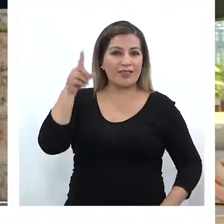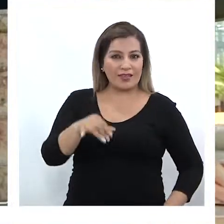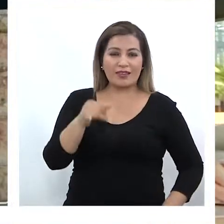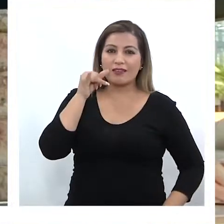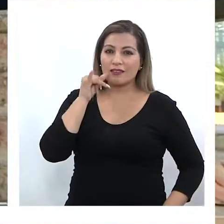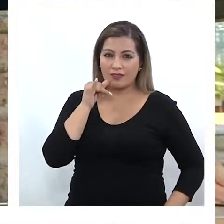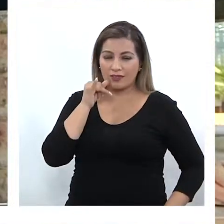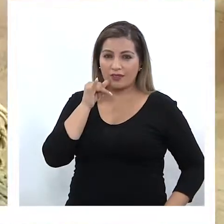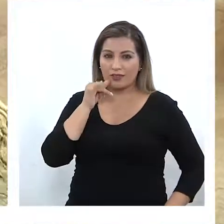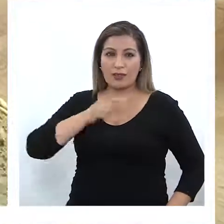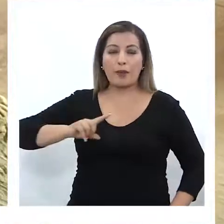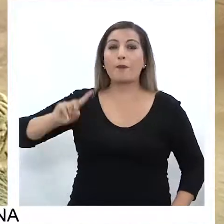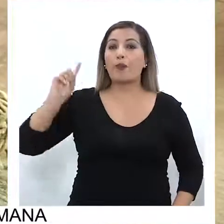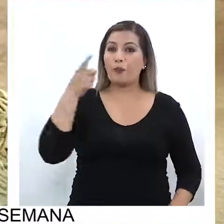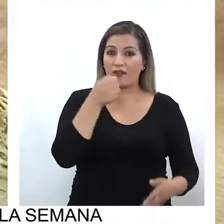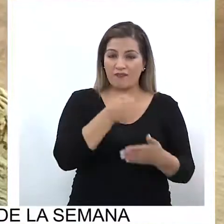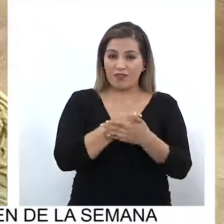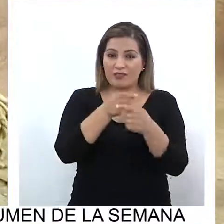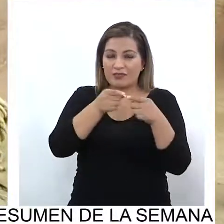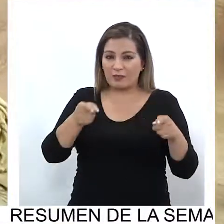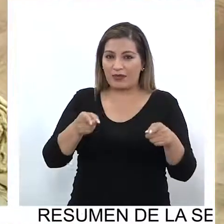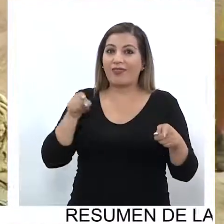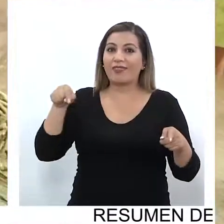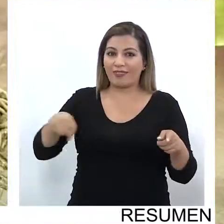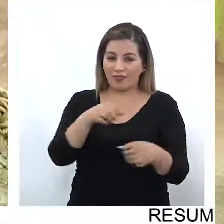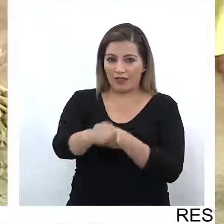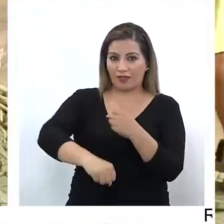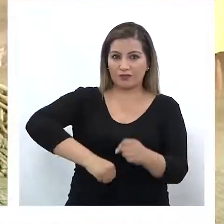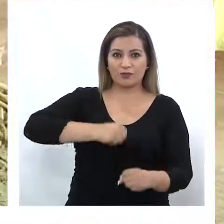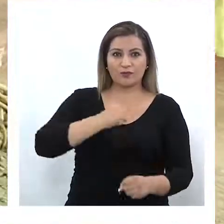durante el primer fin de semana largo del año.